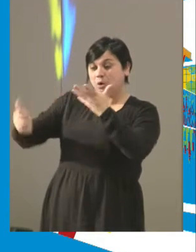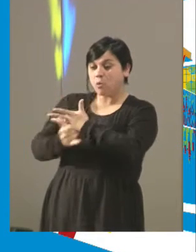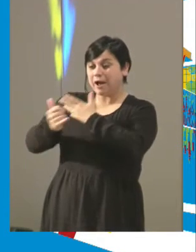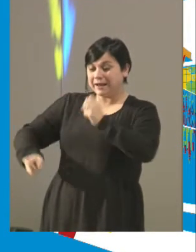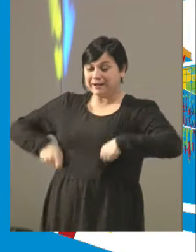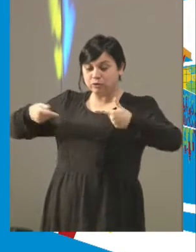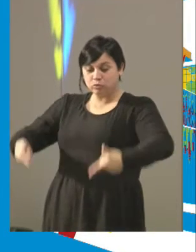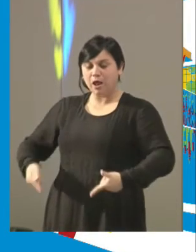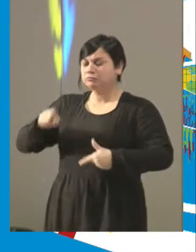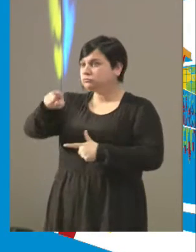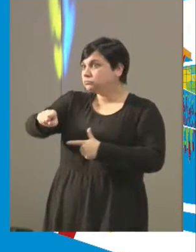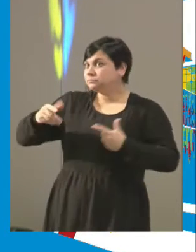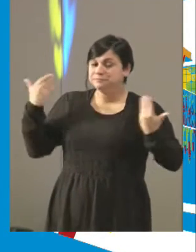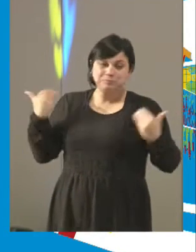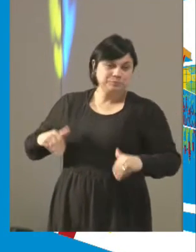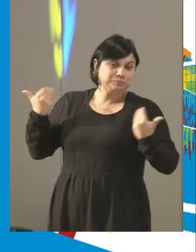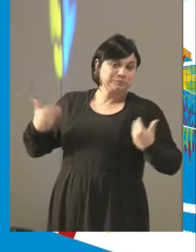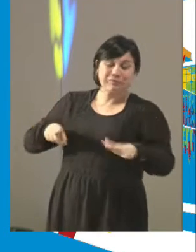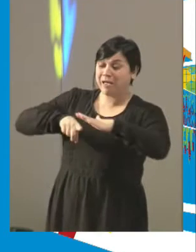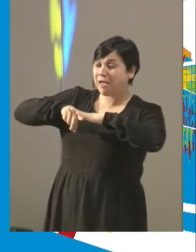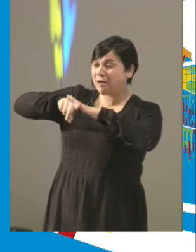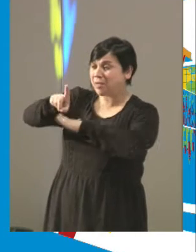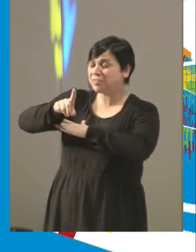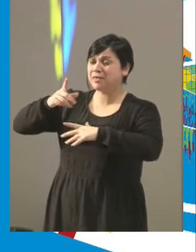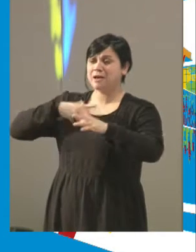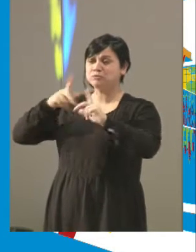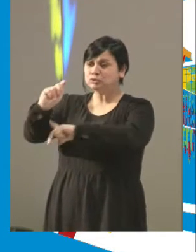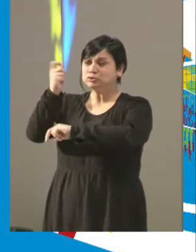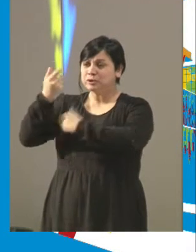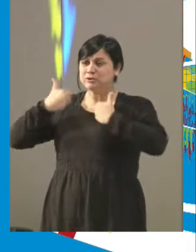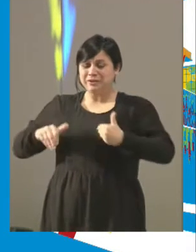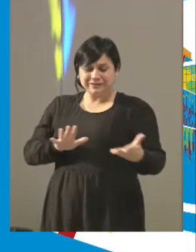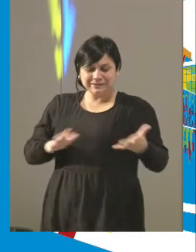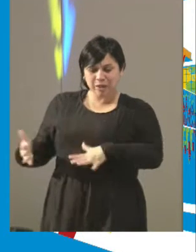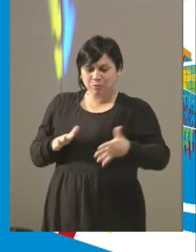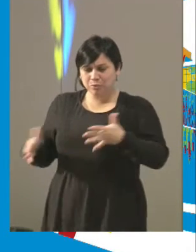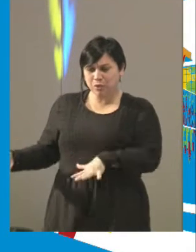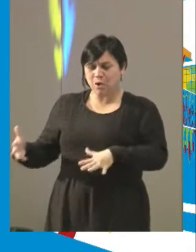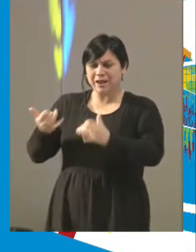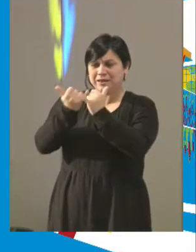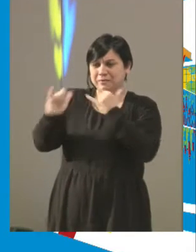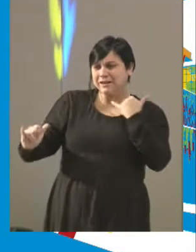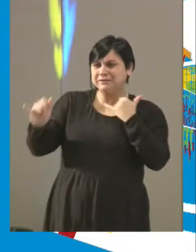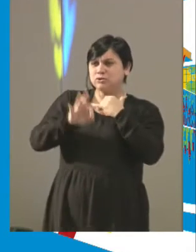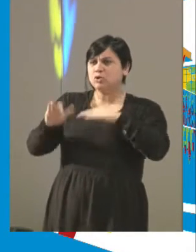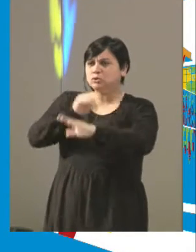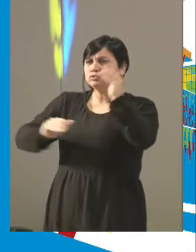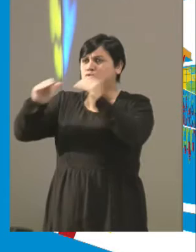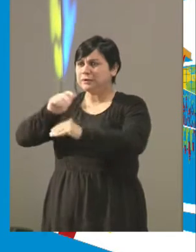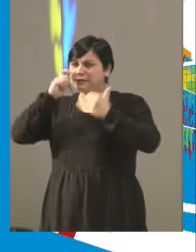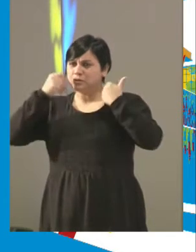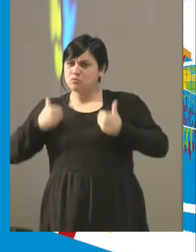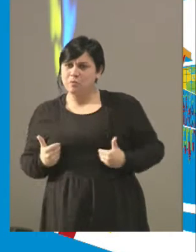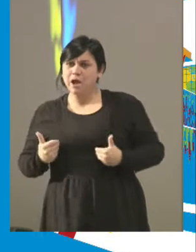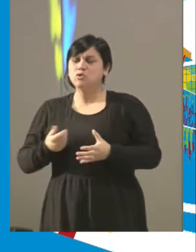ahí el avance está siendo espectacular, estamos consiguiendo ya ratios de traducción equivalentes o superiores a los de un